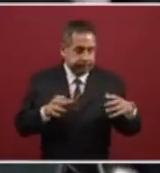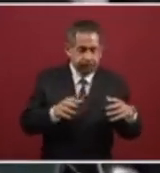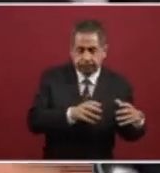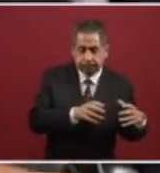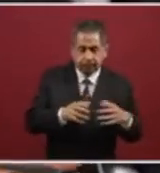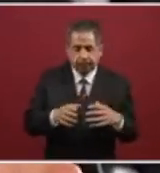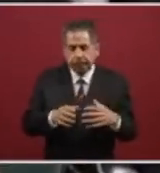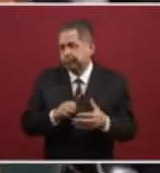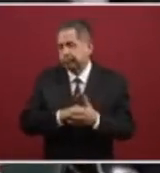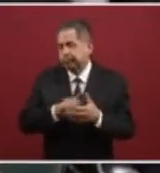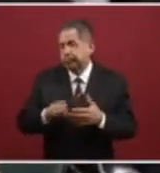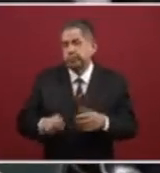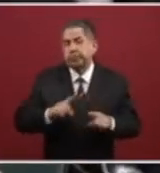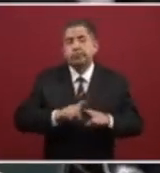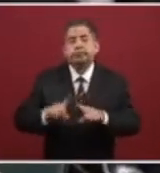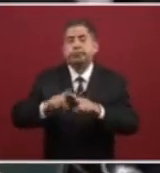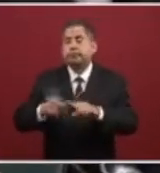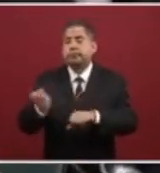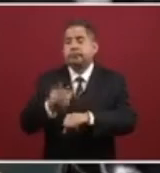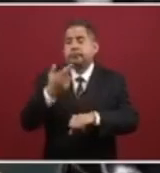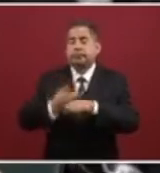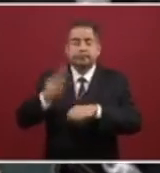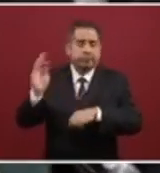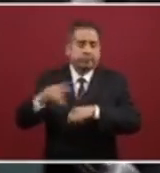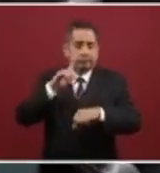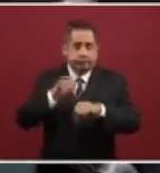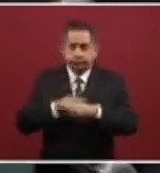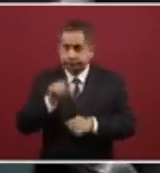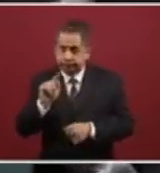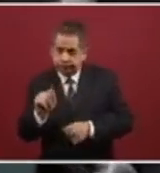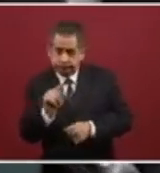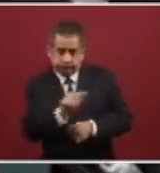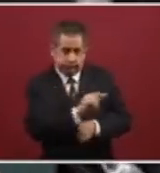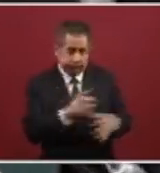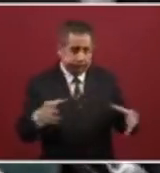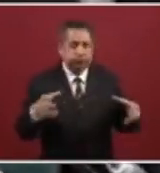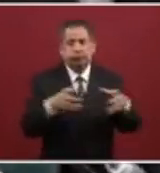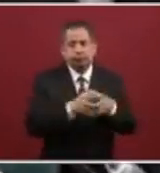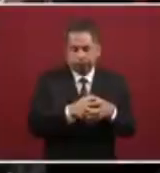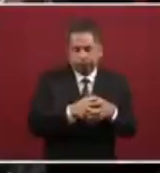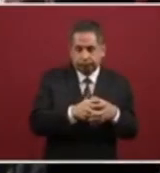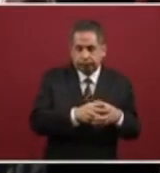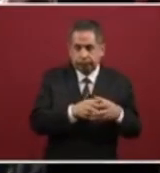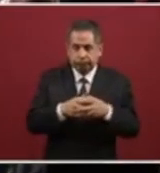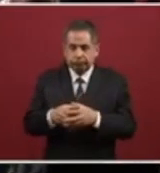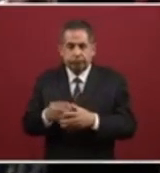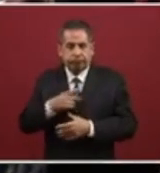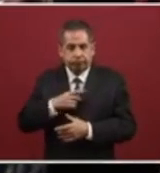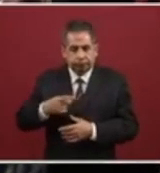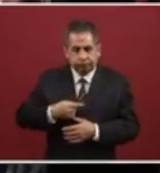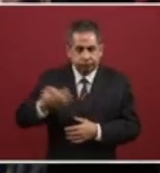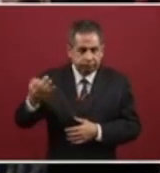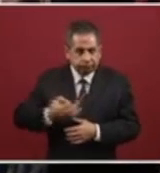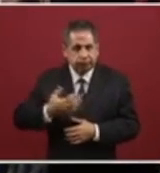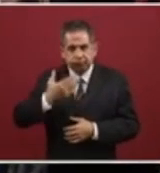las secretarías federales, pues tiene que entrar en un tema de eficacia,